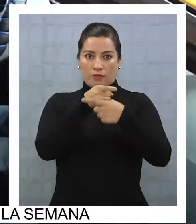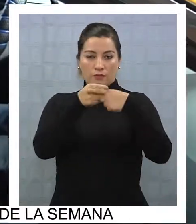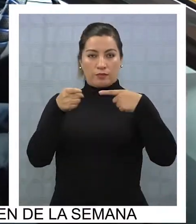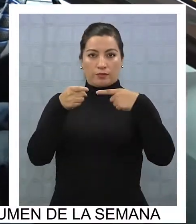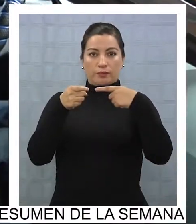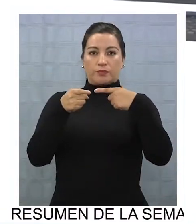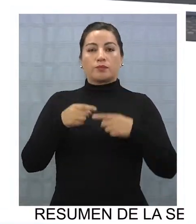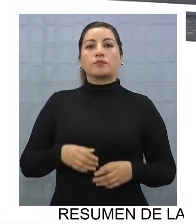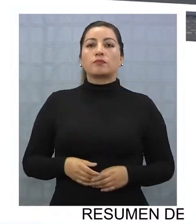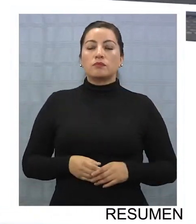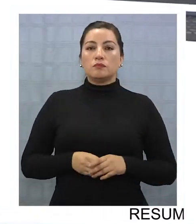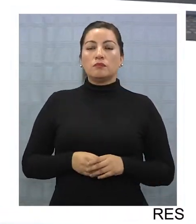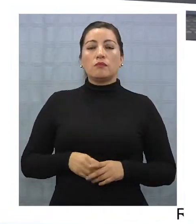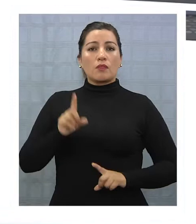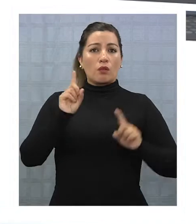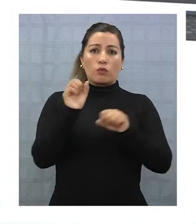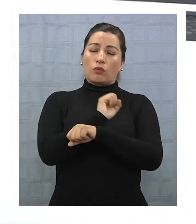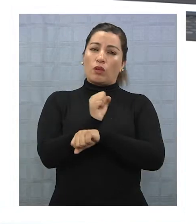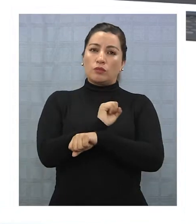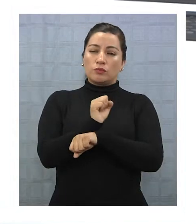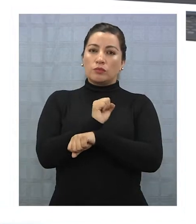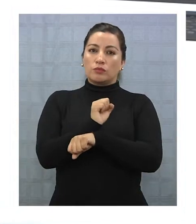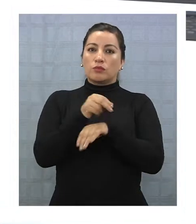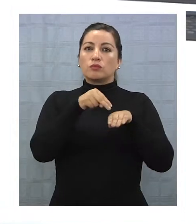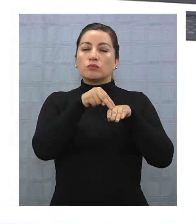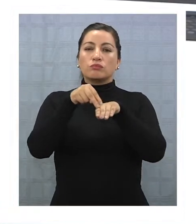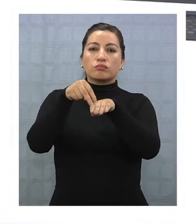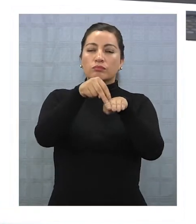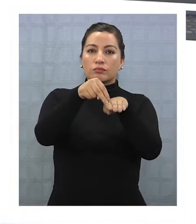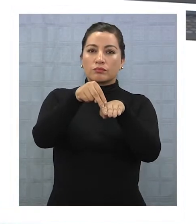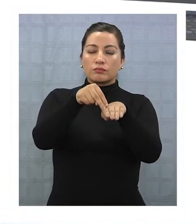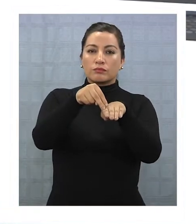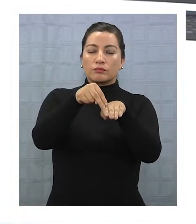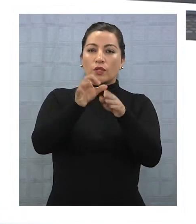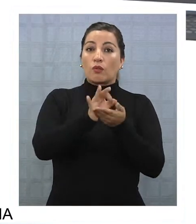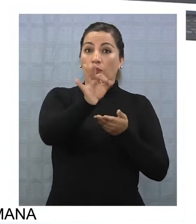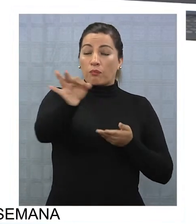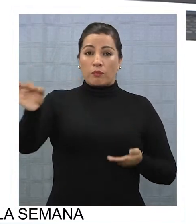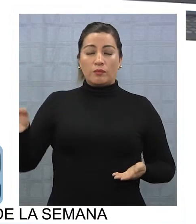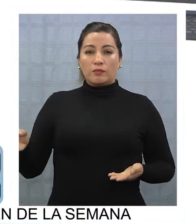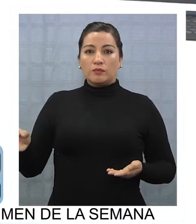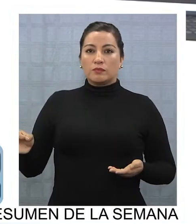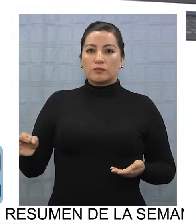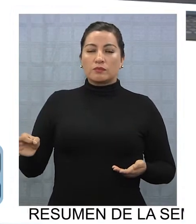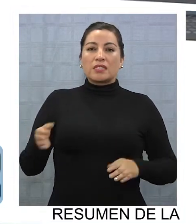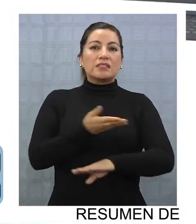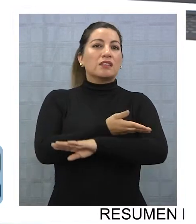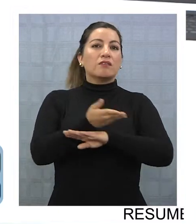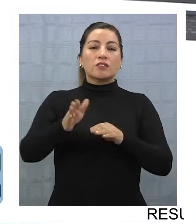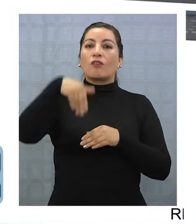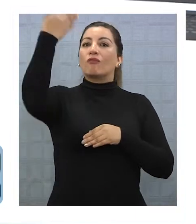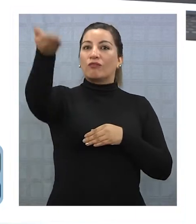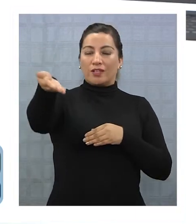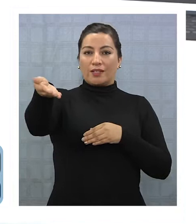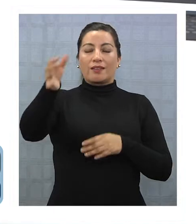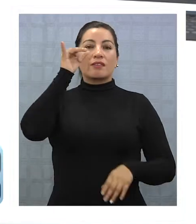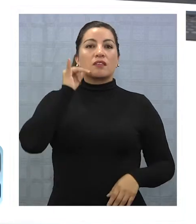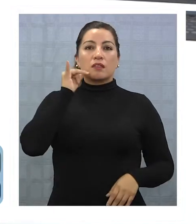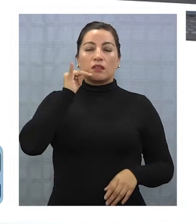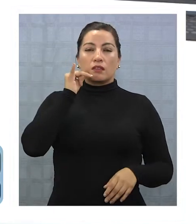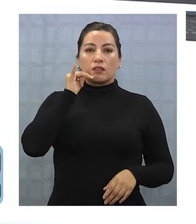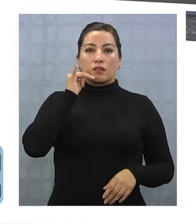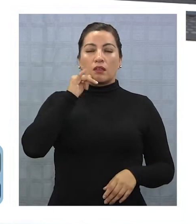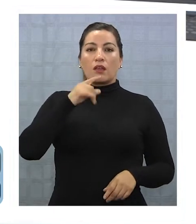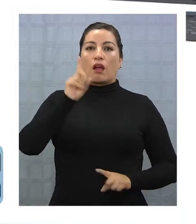semana. Vehículos que son de transporte rural, que digamos tienen servicios fuera de la ciudad de Iquique, que